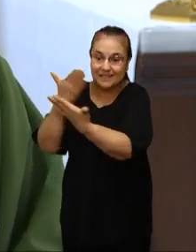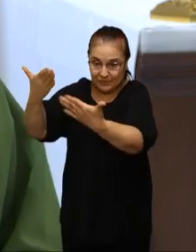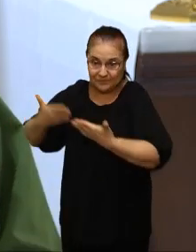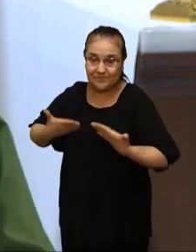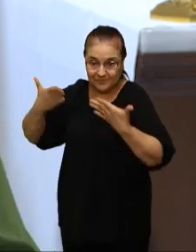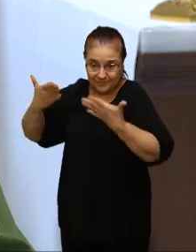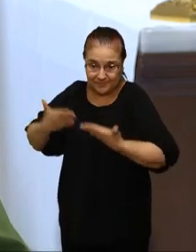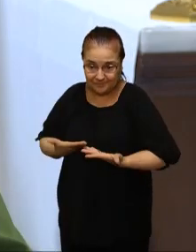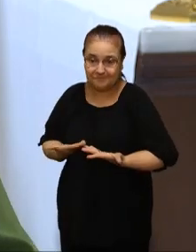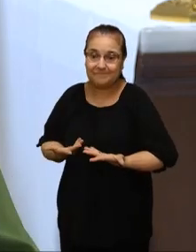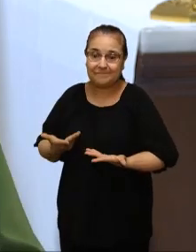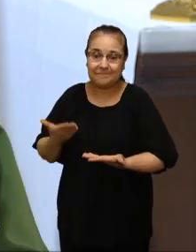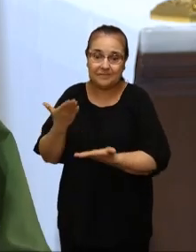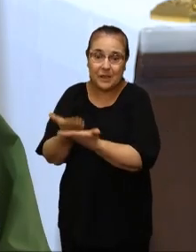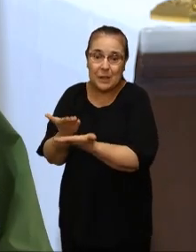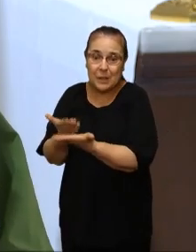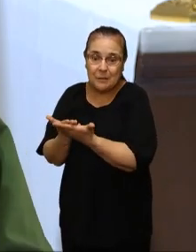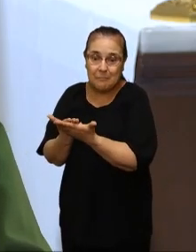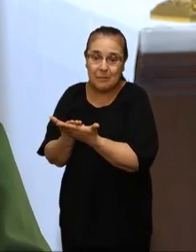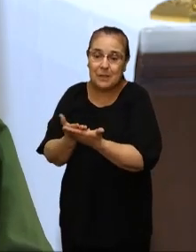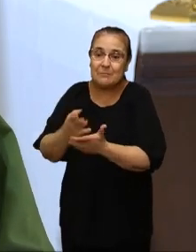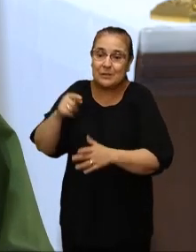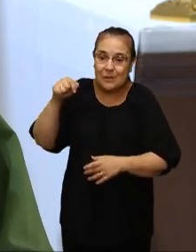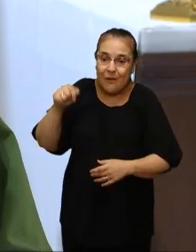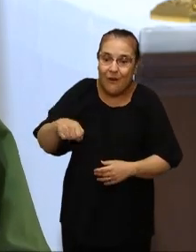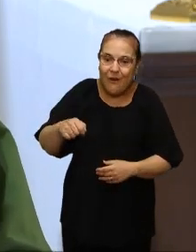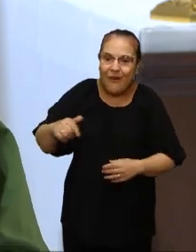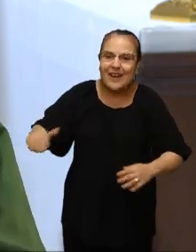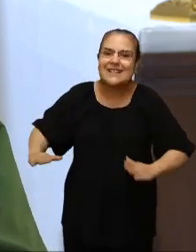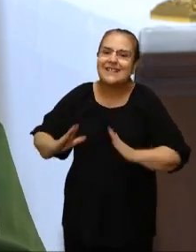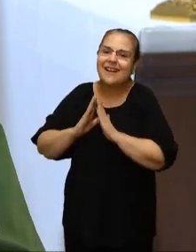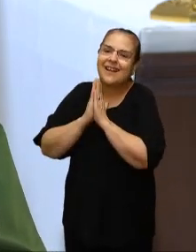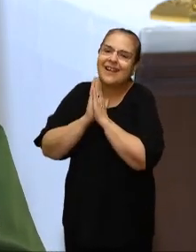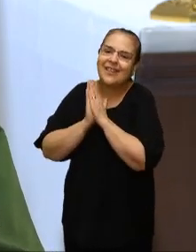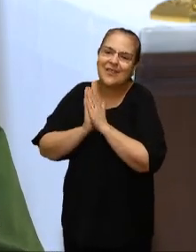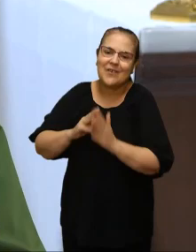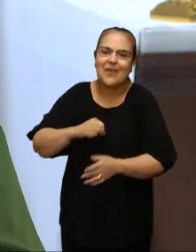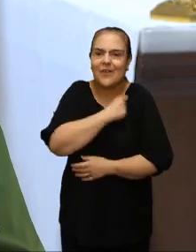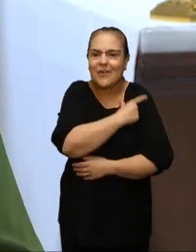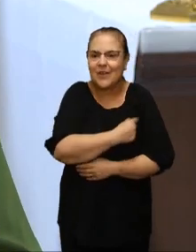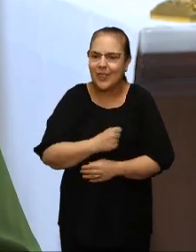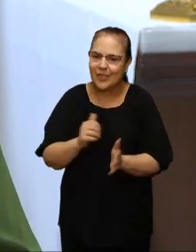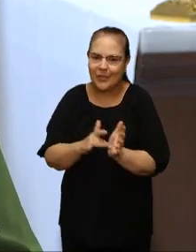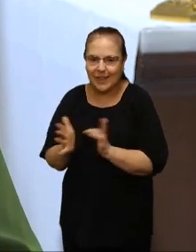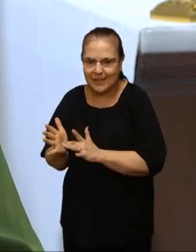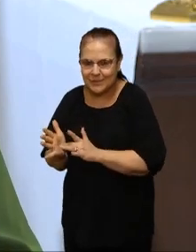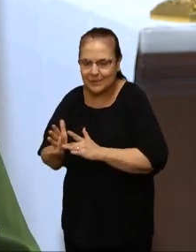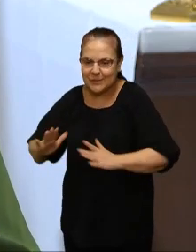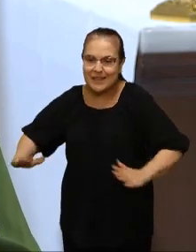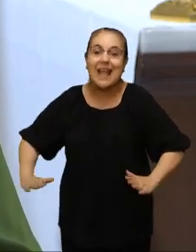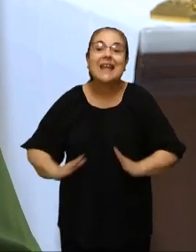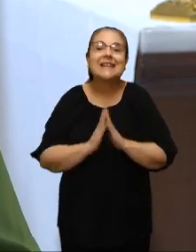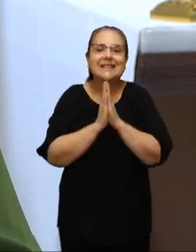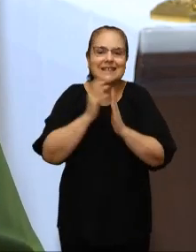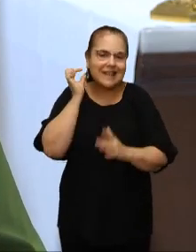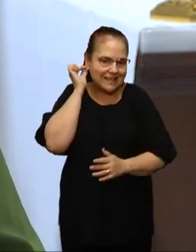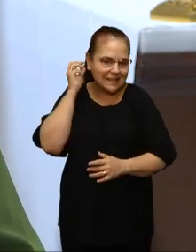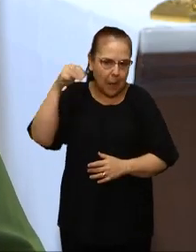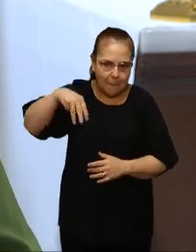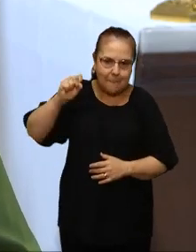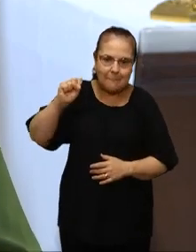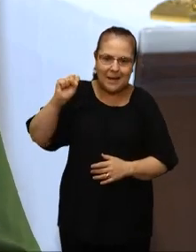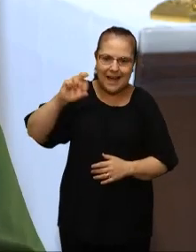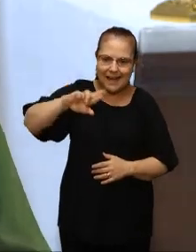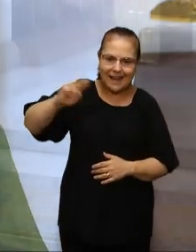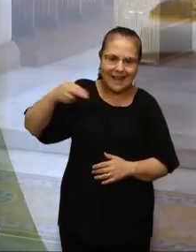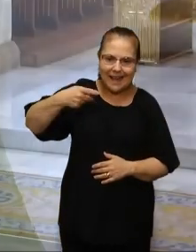¿verdad?, que tenemos que tener devoción al Sagrado Corazón de Jesús. Hoy tenemos a Santa Margarita María de Alacoque, fiesta, ¿verdad? Pues